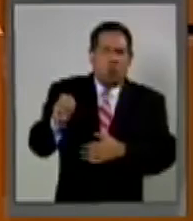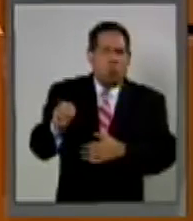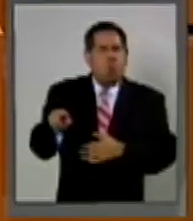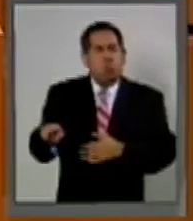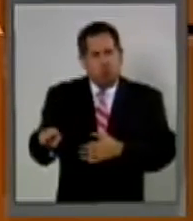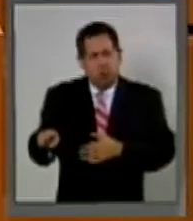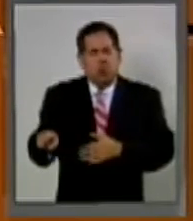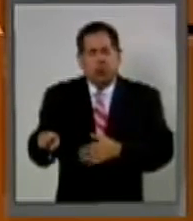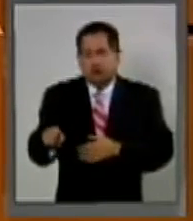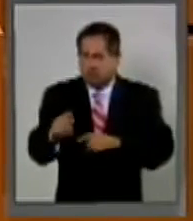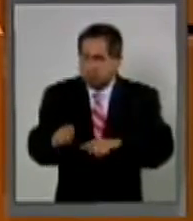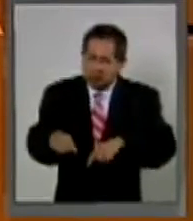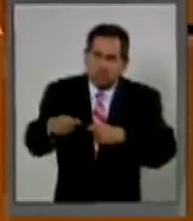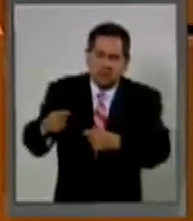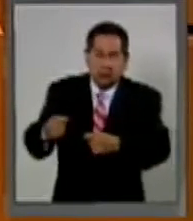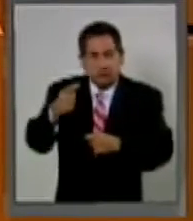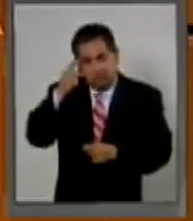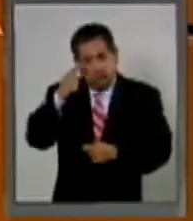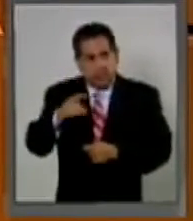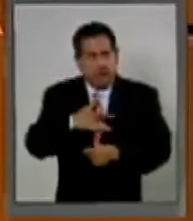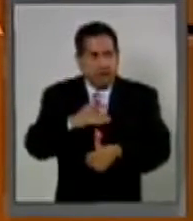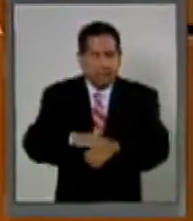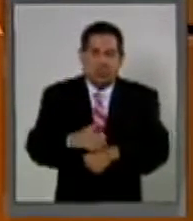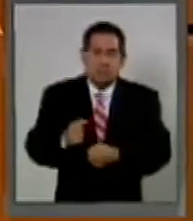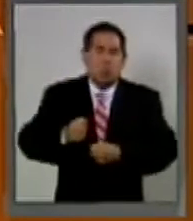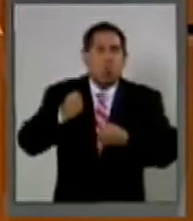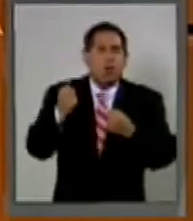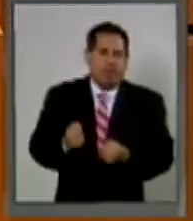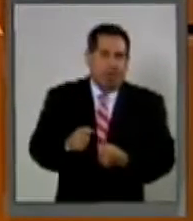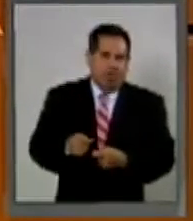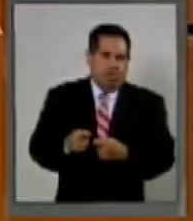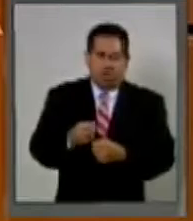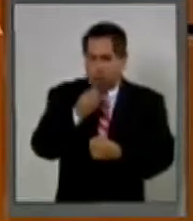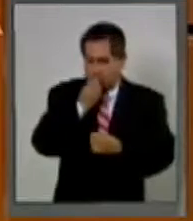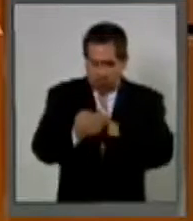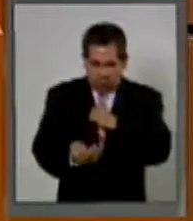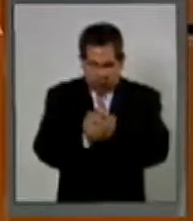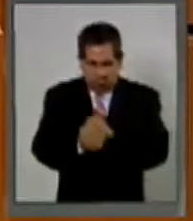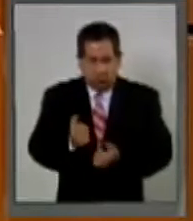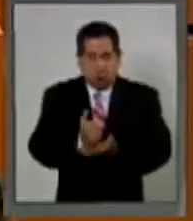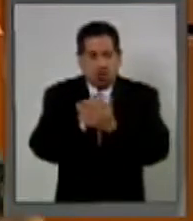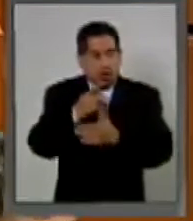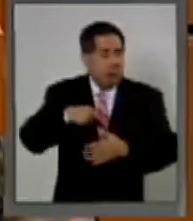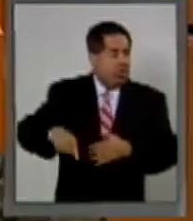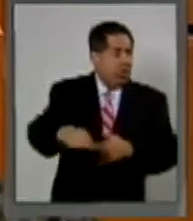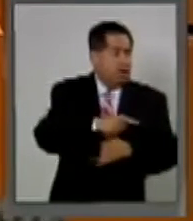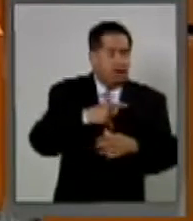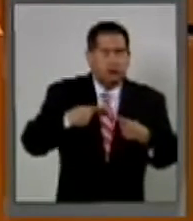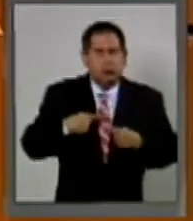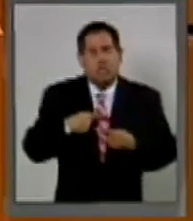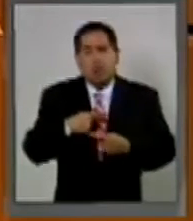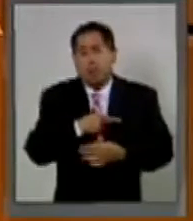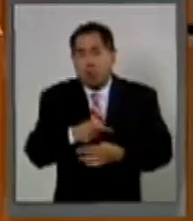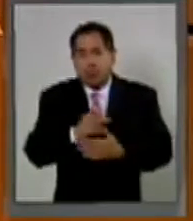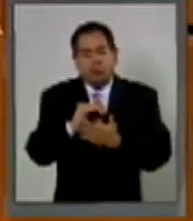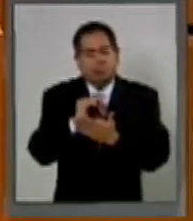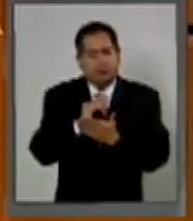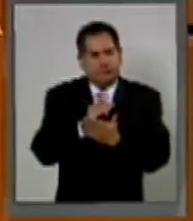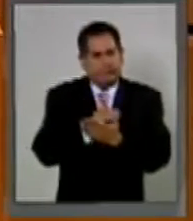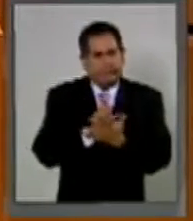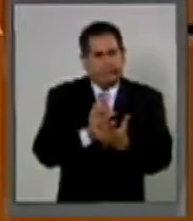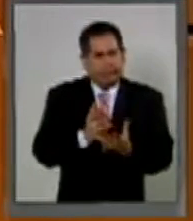en inglés, en cuanto a la seguridad alimentaria y reducción de pobreza, pues dicha actividad